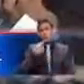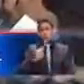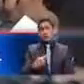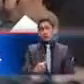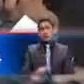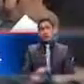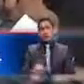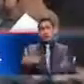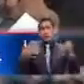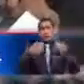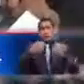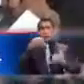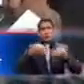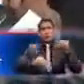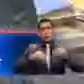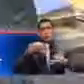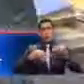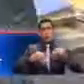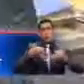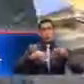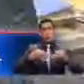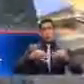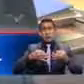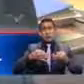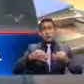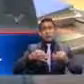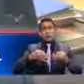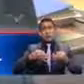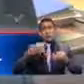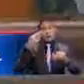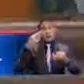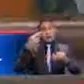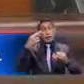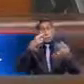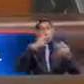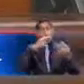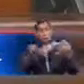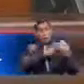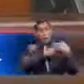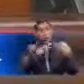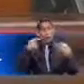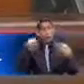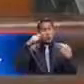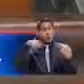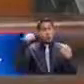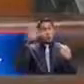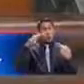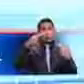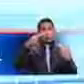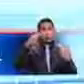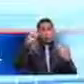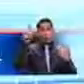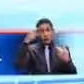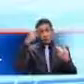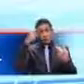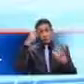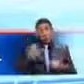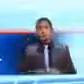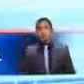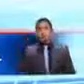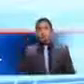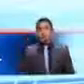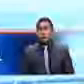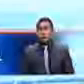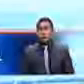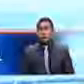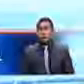juicio político podría quedar quizás para el siguiente periodo horas antes el presidente de la asamblea nacional dijo que antes de tomar esa decisión elevaron una consulta a la procuraduría